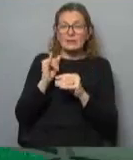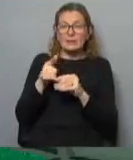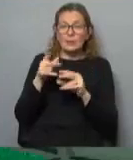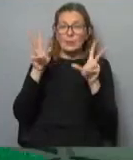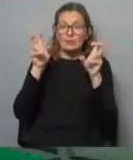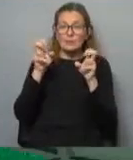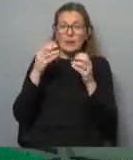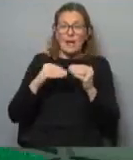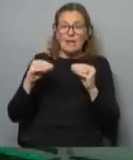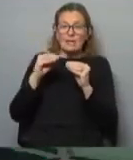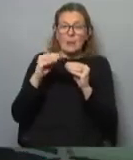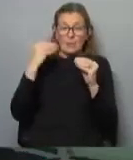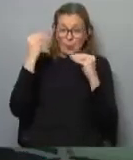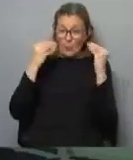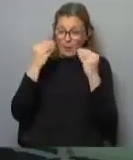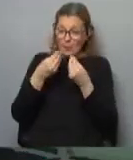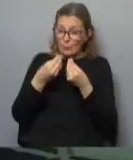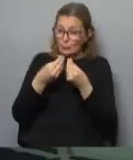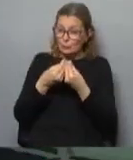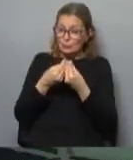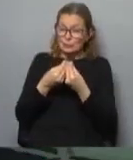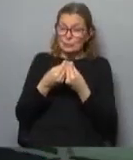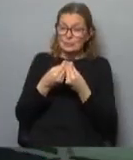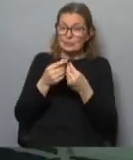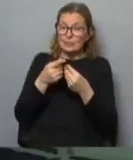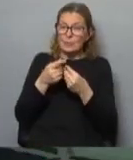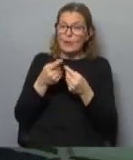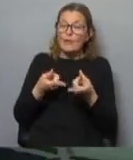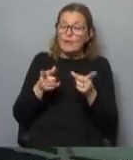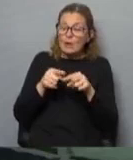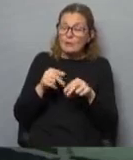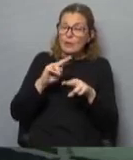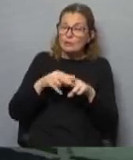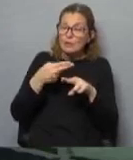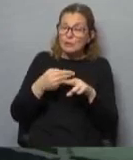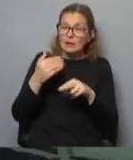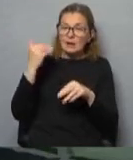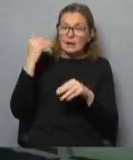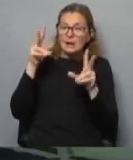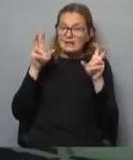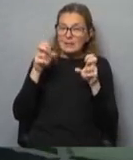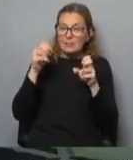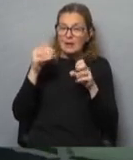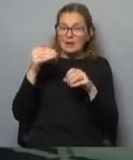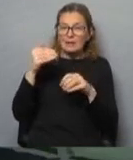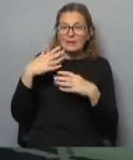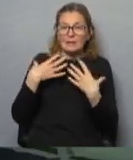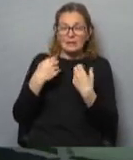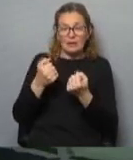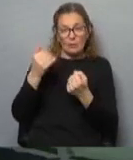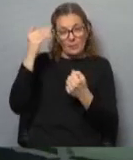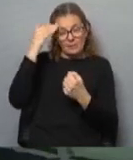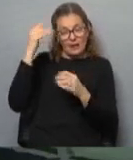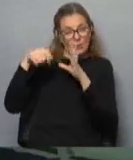un tema que además preocupa un montón y que bueno se vuelve a poner en agenda la salud mental en realidad a partir de la habilitación de este vídeo que